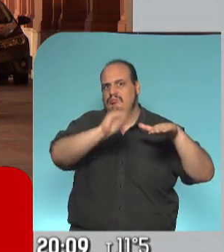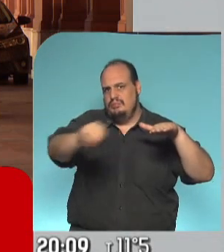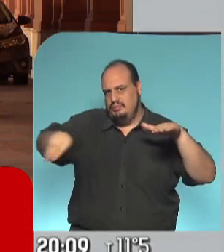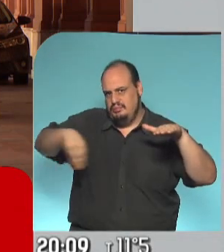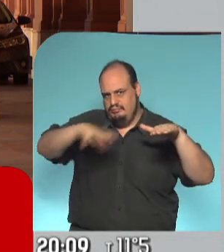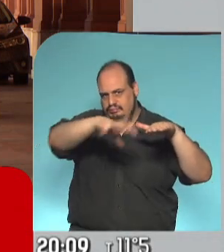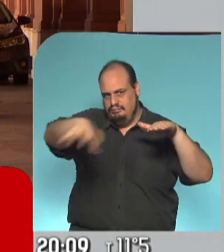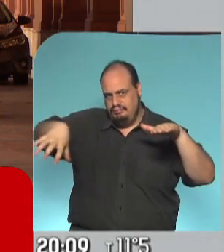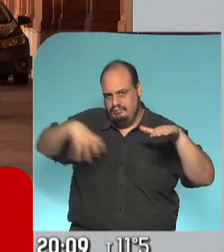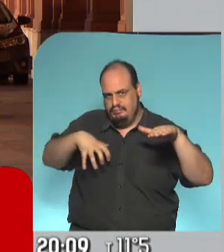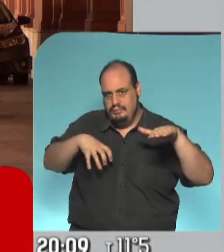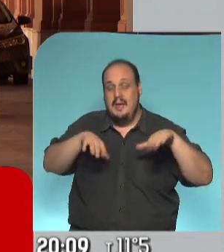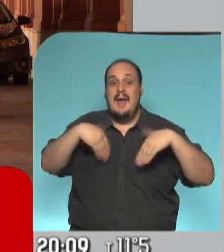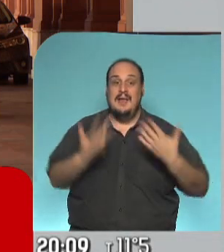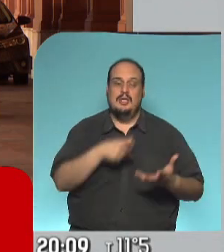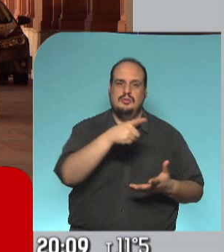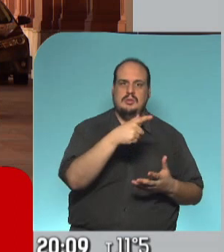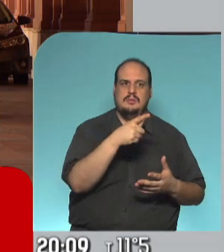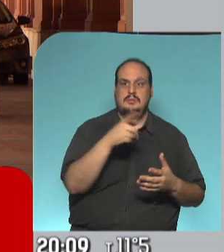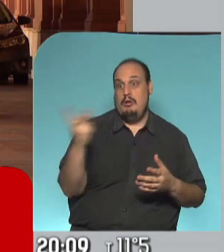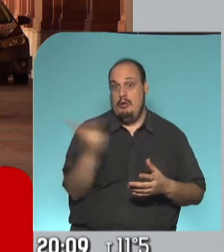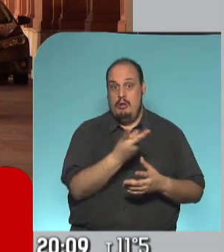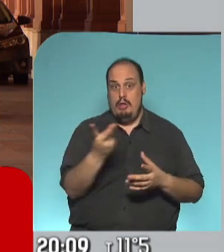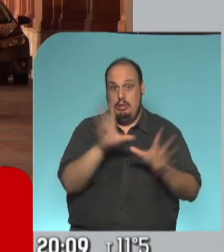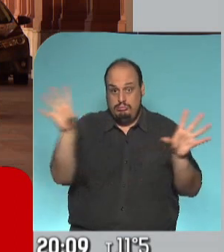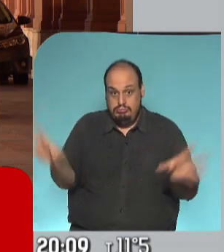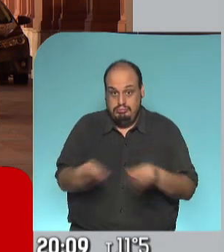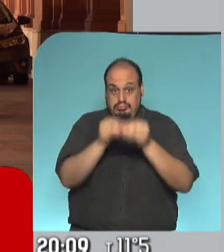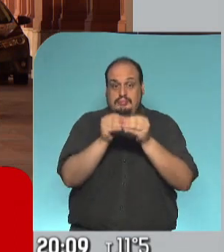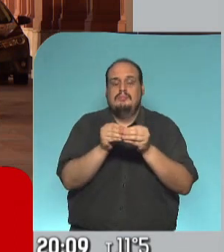la mezcla, la fusión de estos dos fueros que crean